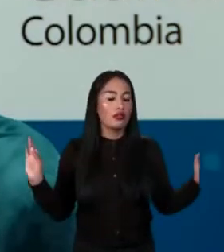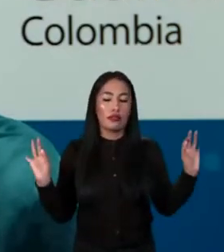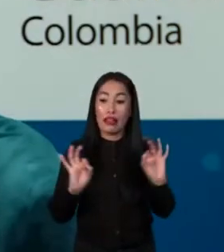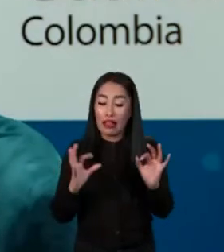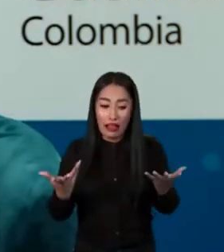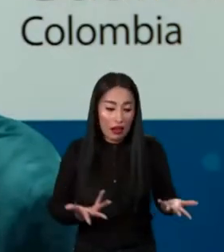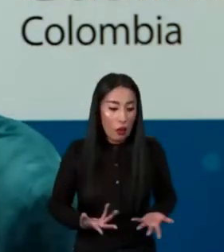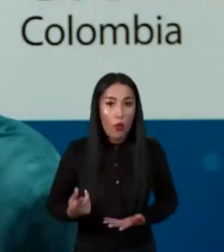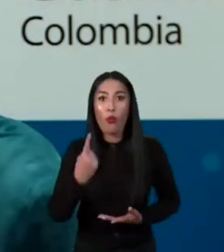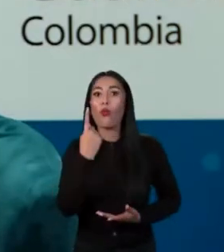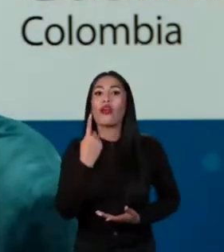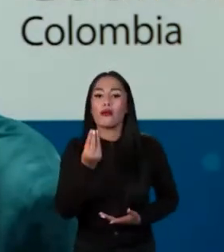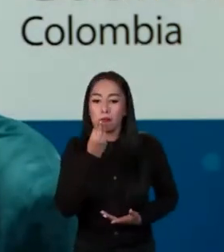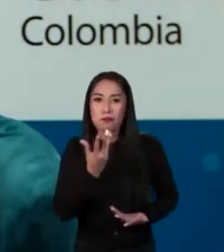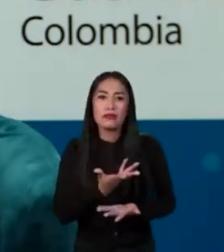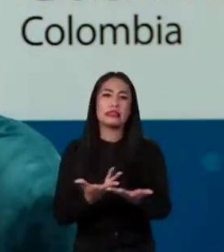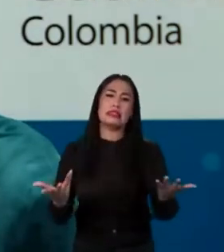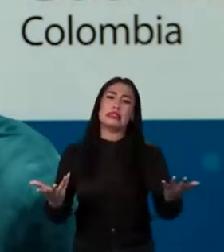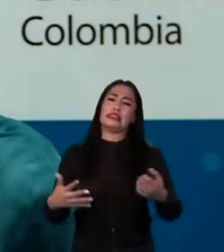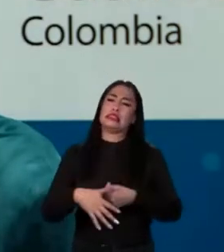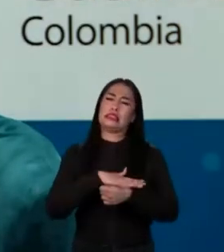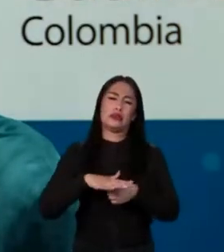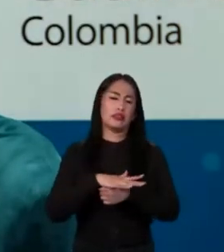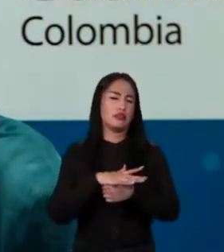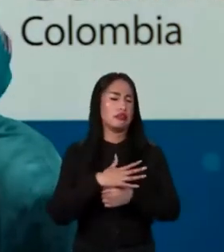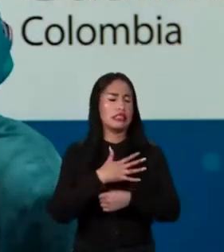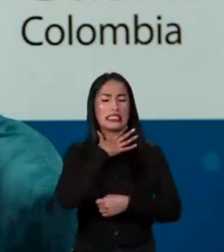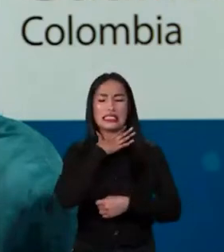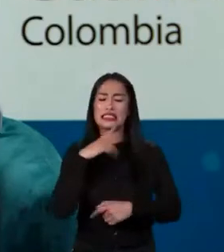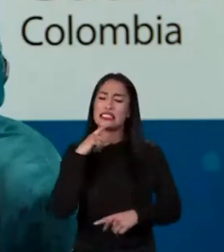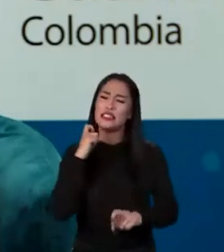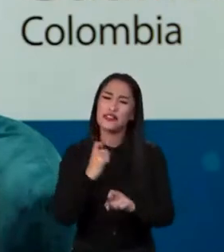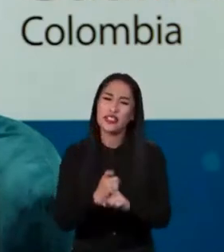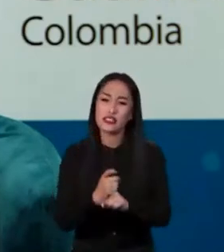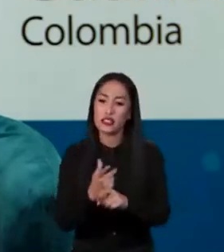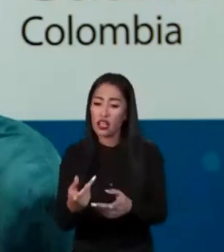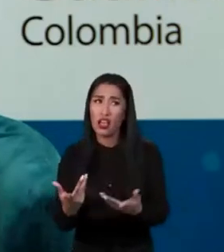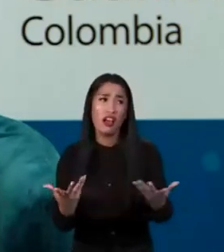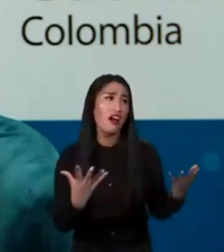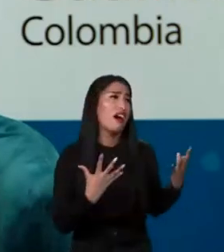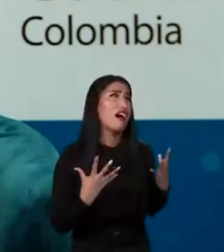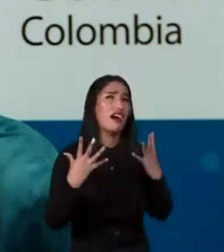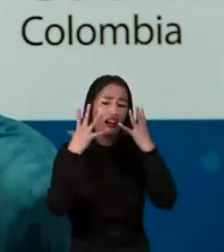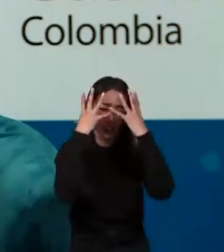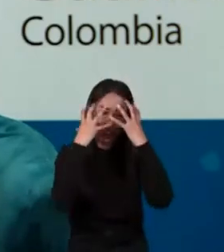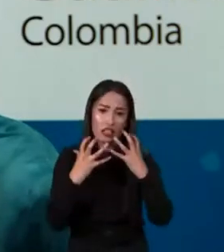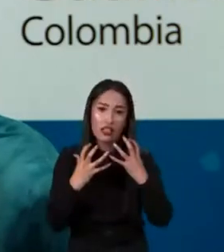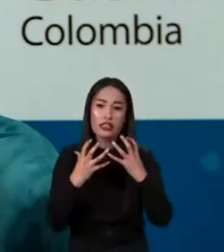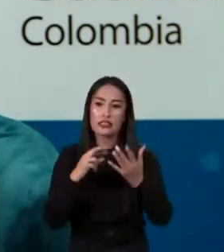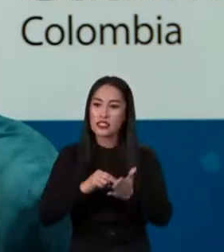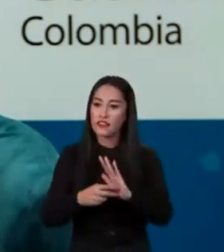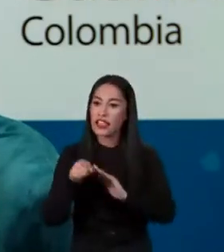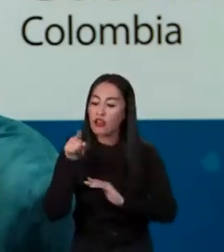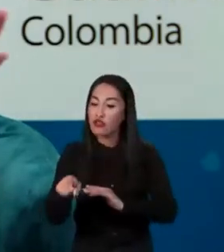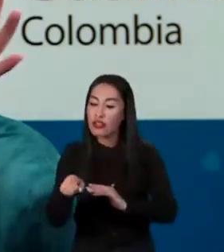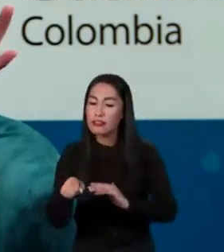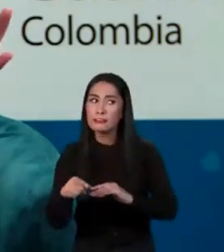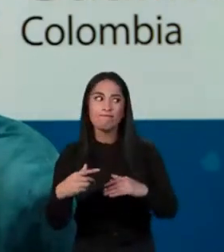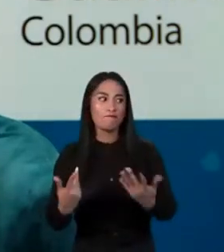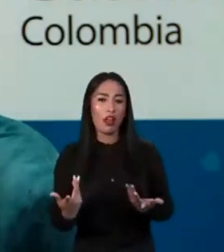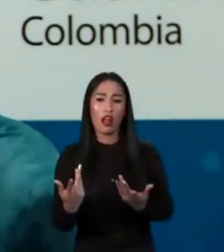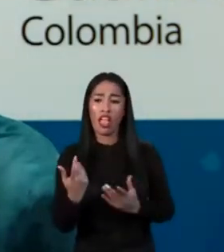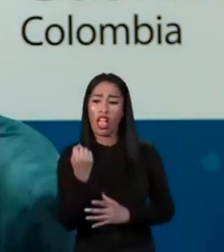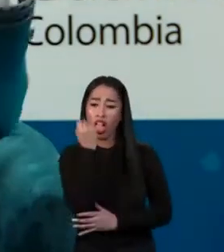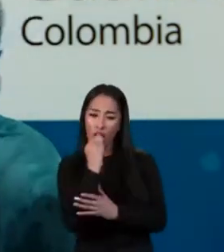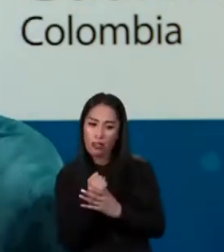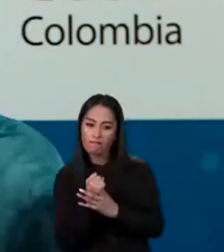país tenemos que ver la educación como su única oportunidad de ascenso social y esa debe ser la